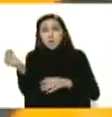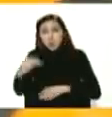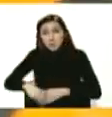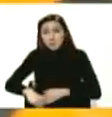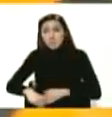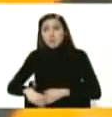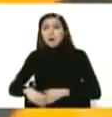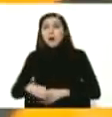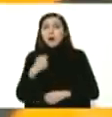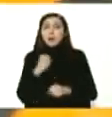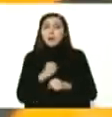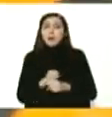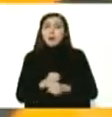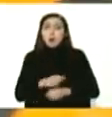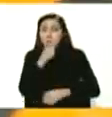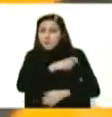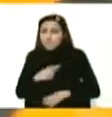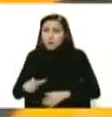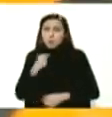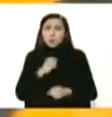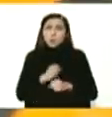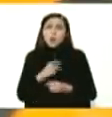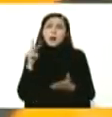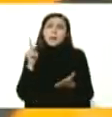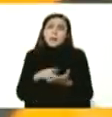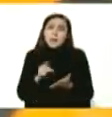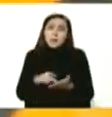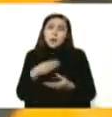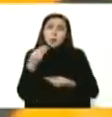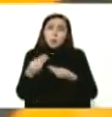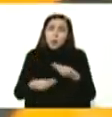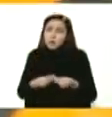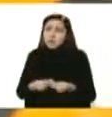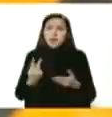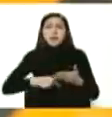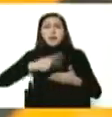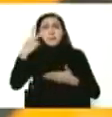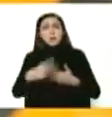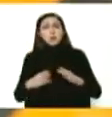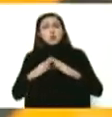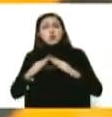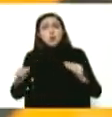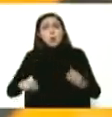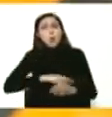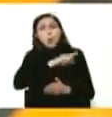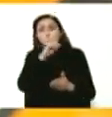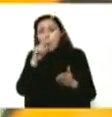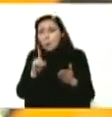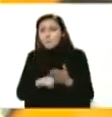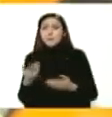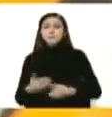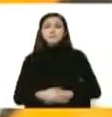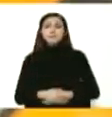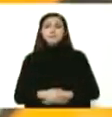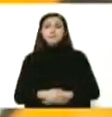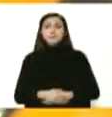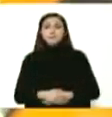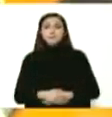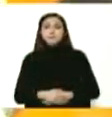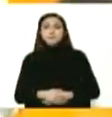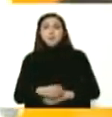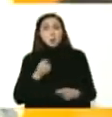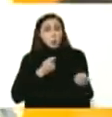es que los trabajadores y las trabajadoras tenemos que participar de toda la planificación. Y la planificación incluye no solamente la parte